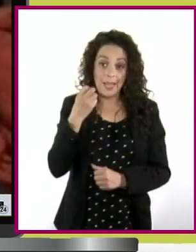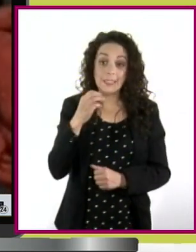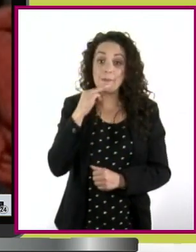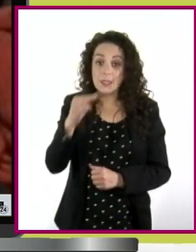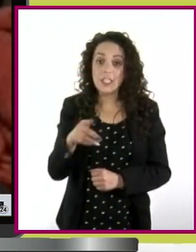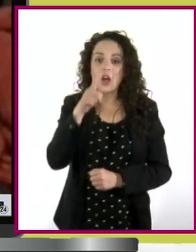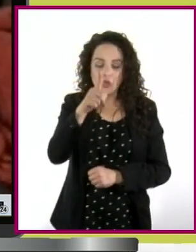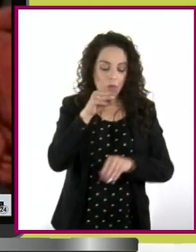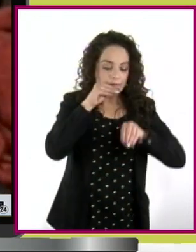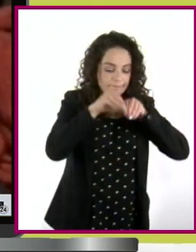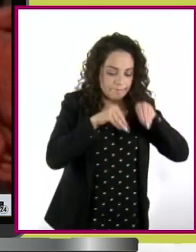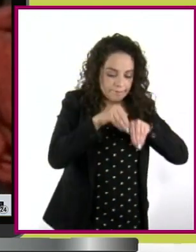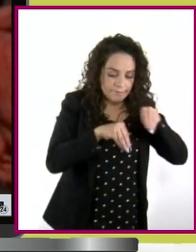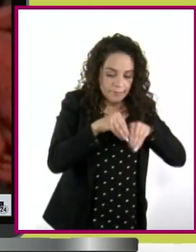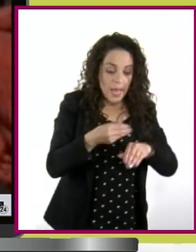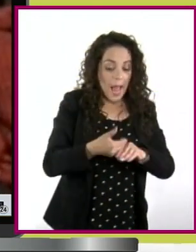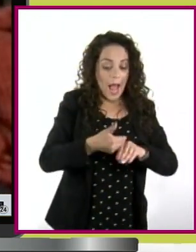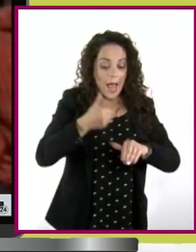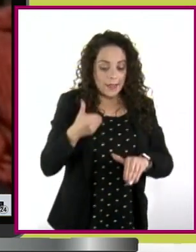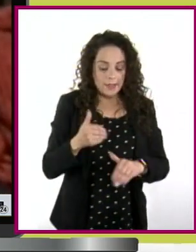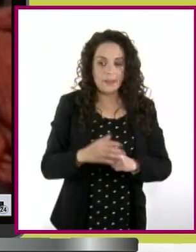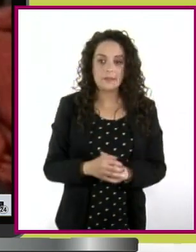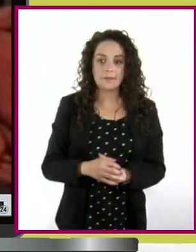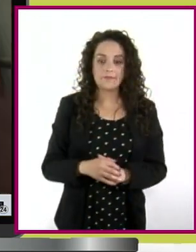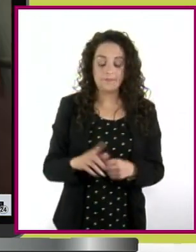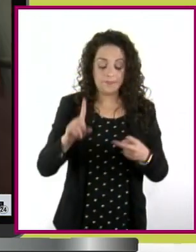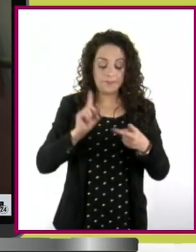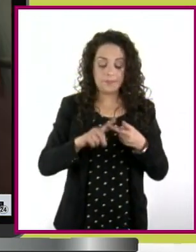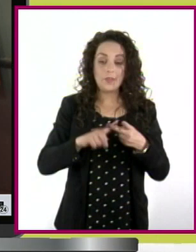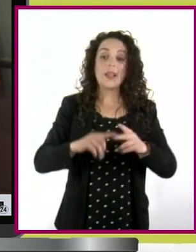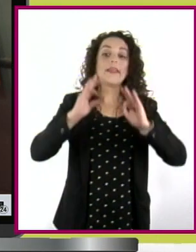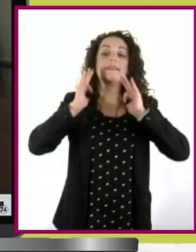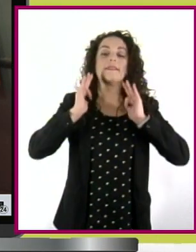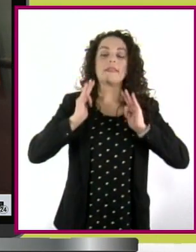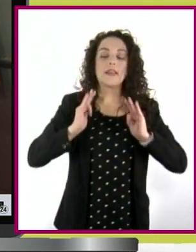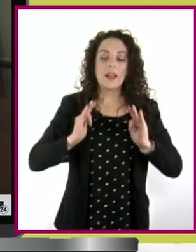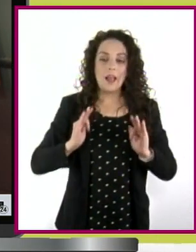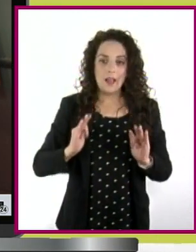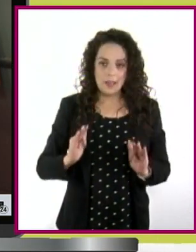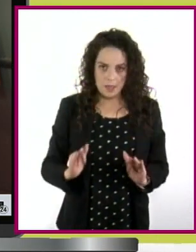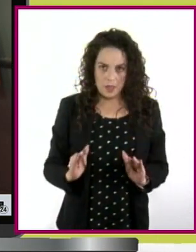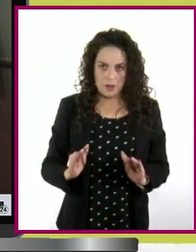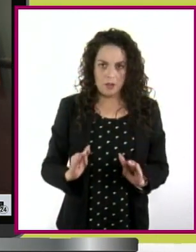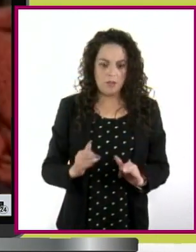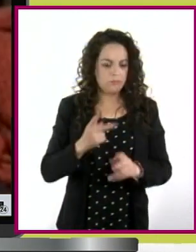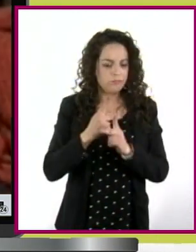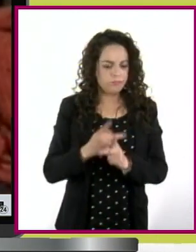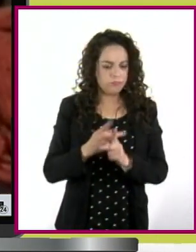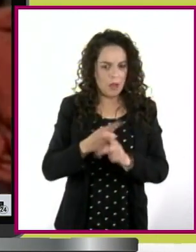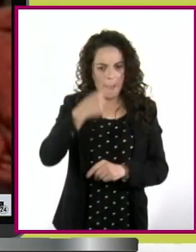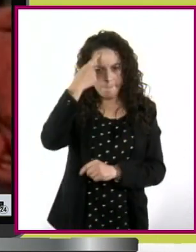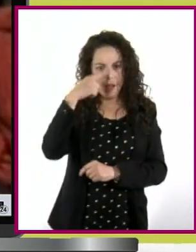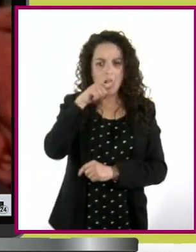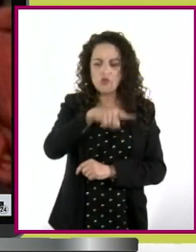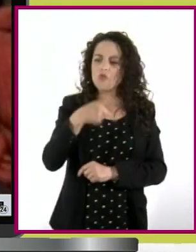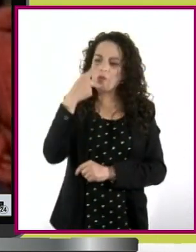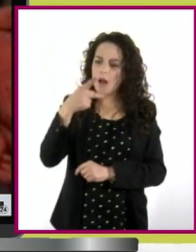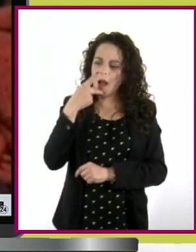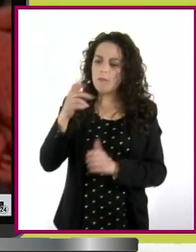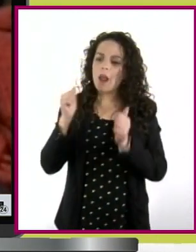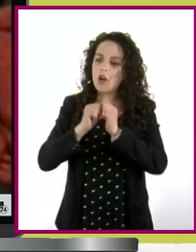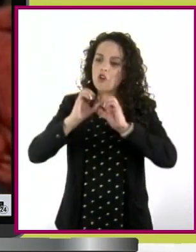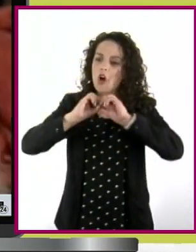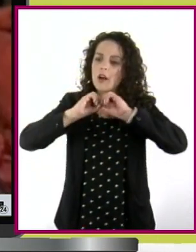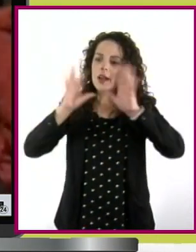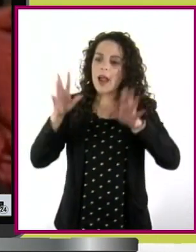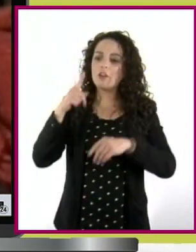Lo segundo es estar tranquilo y tomarte tu tiempo para comunicar las ideas. Lo tercero